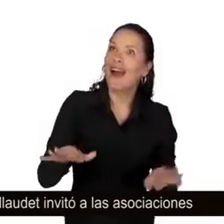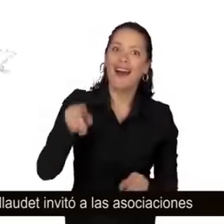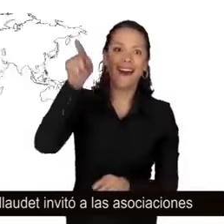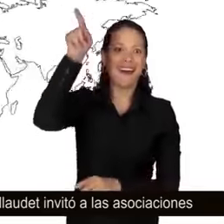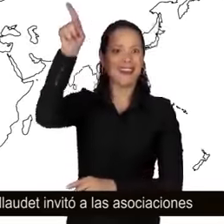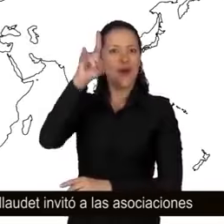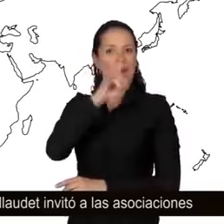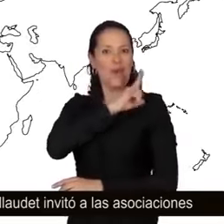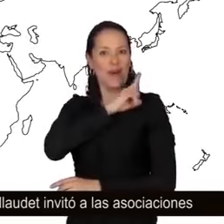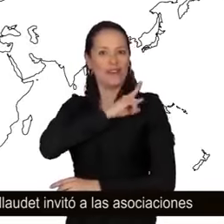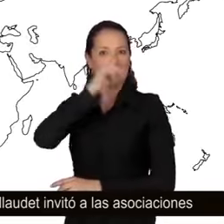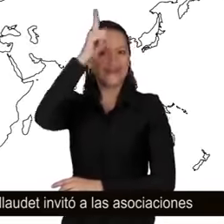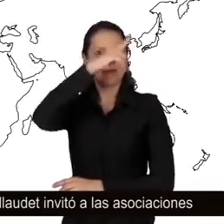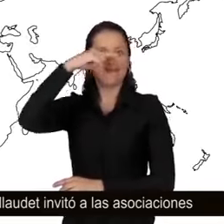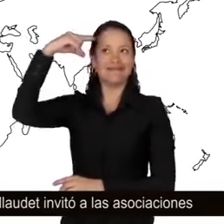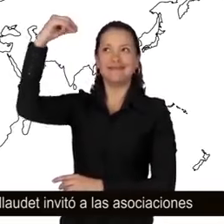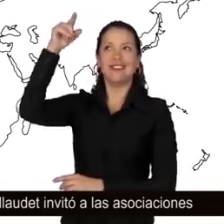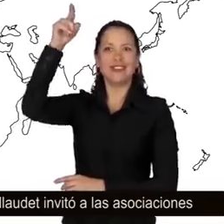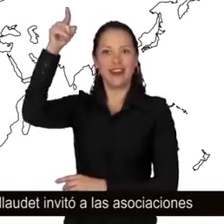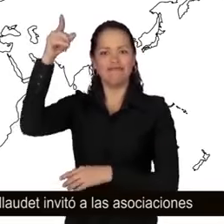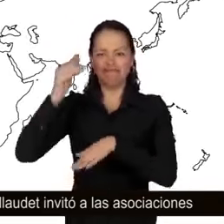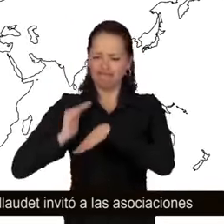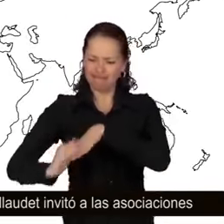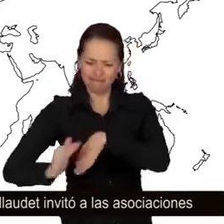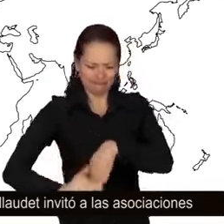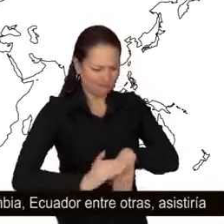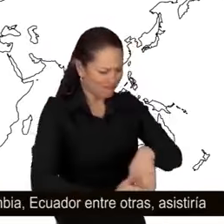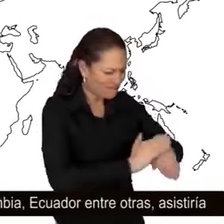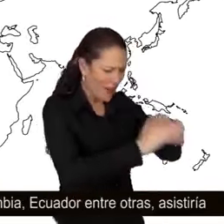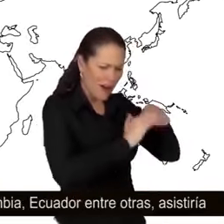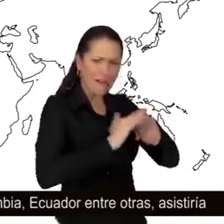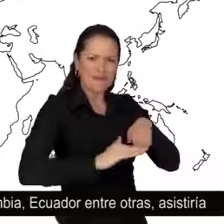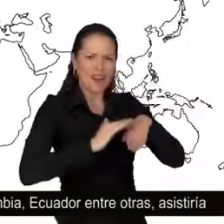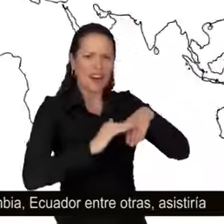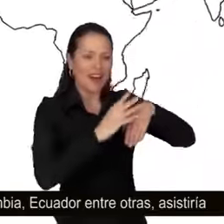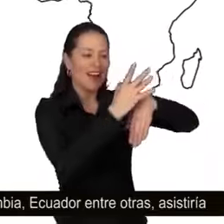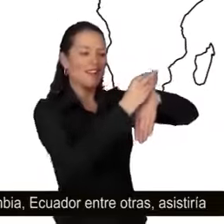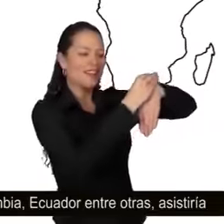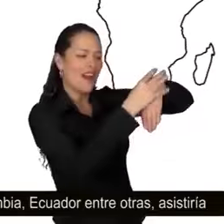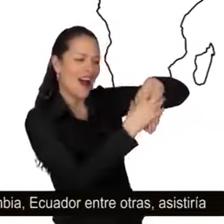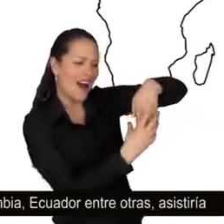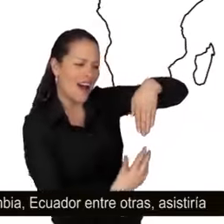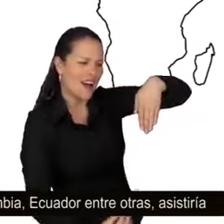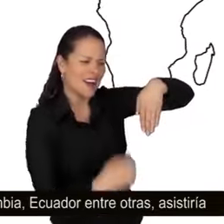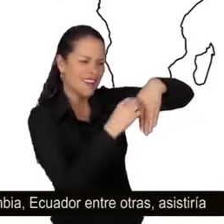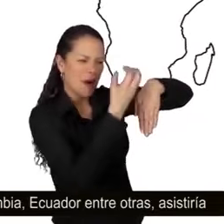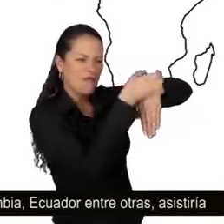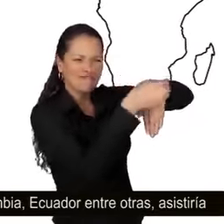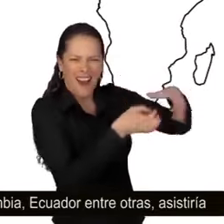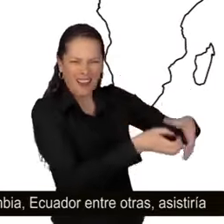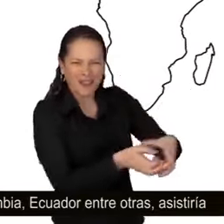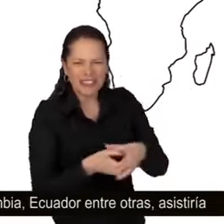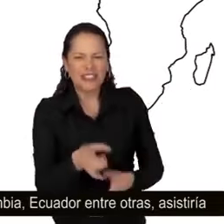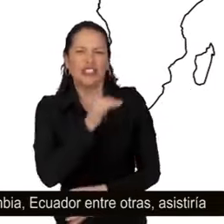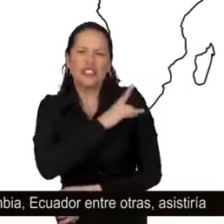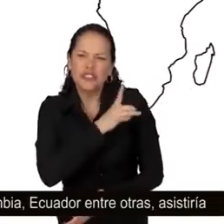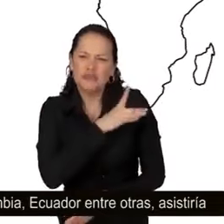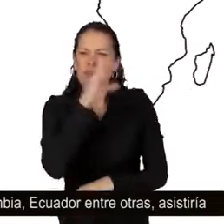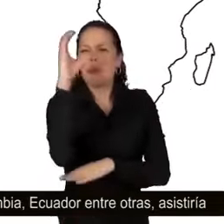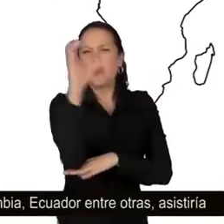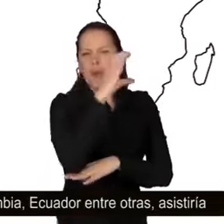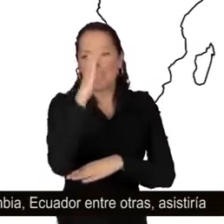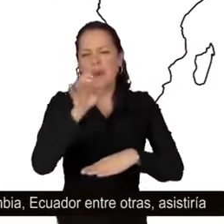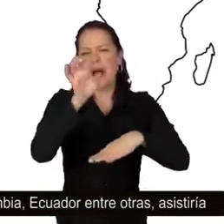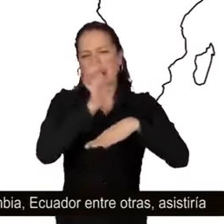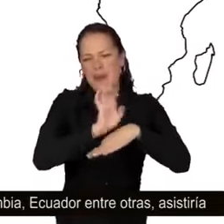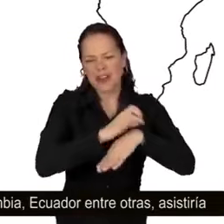Posteriormente, la Universidad de Gallaudet invitó a las asociaciones de Sudamérica, como la de Chile, Colombia, Ecuador,